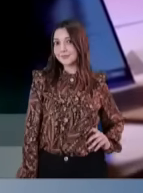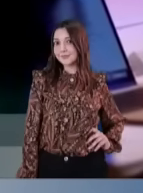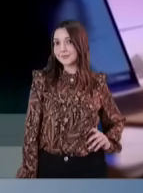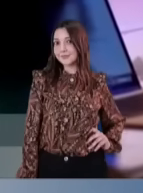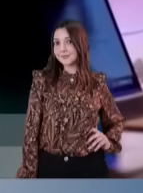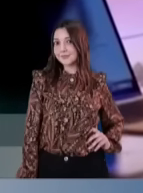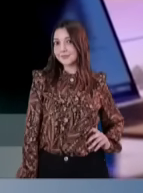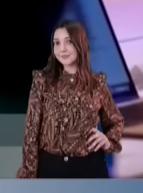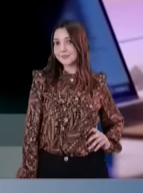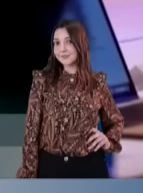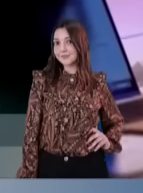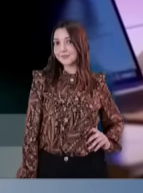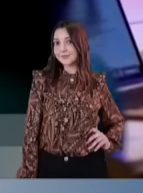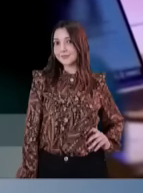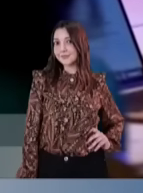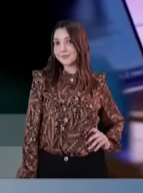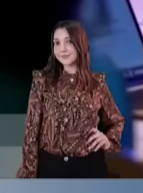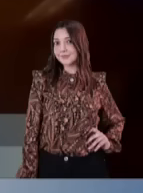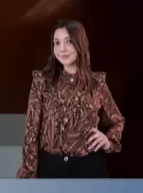sigue Montes?